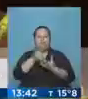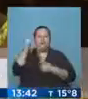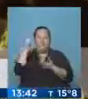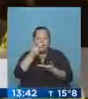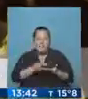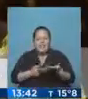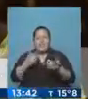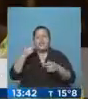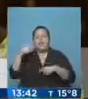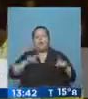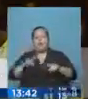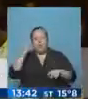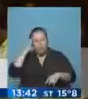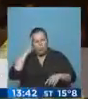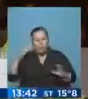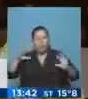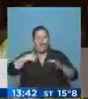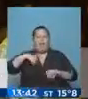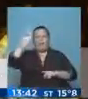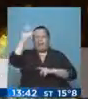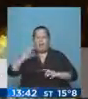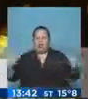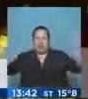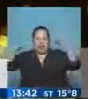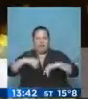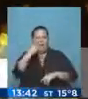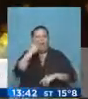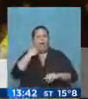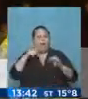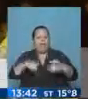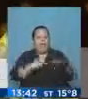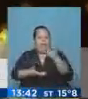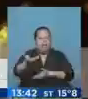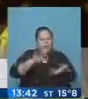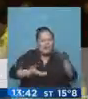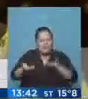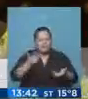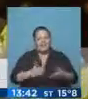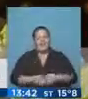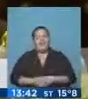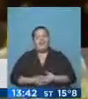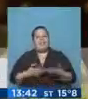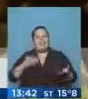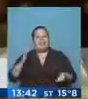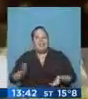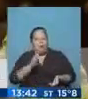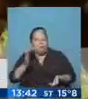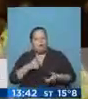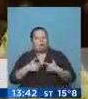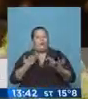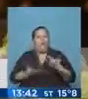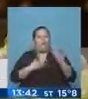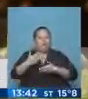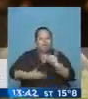productores culturales que están viniendo a todo el país para estar cuatro días acá intercambiando produciendo